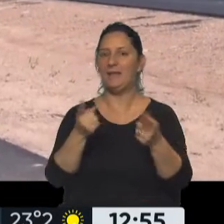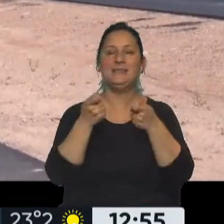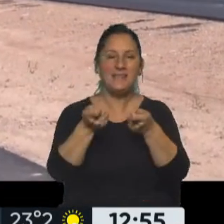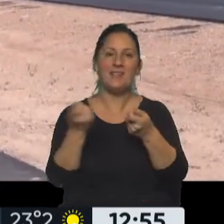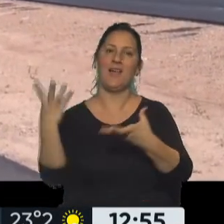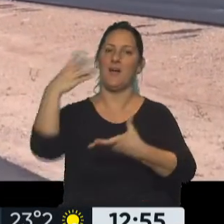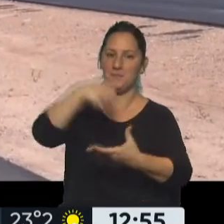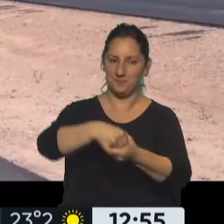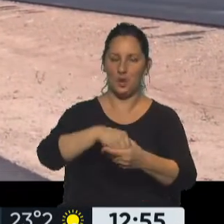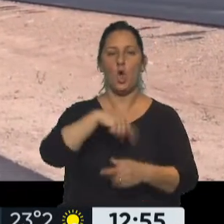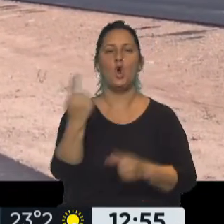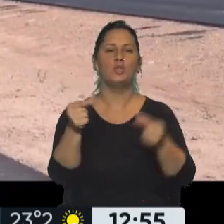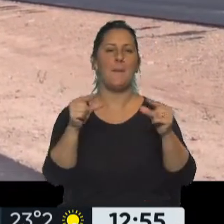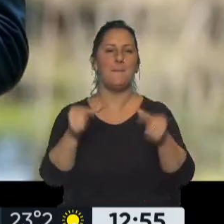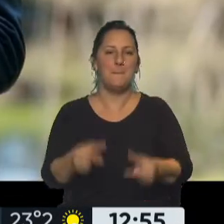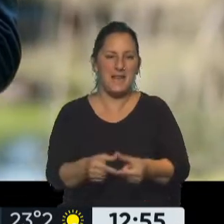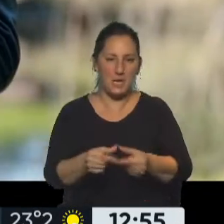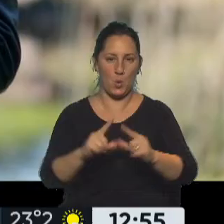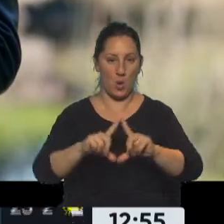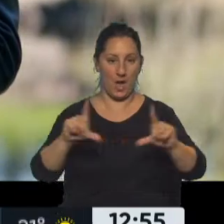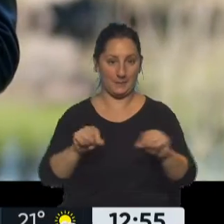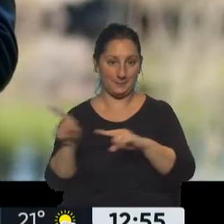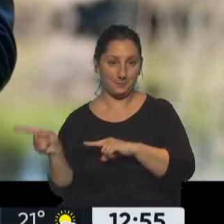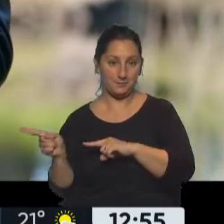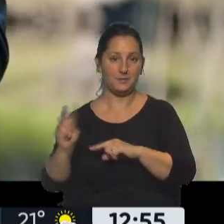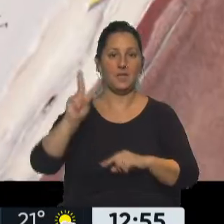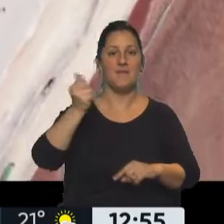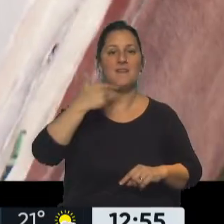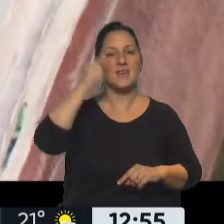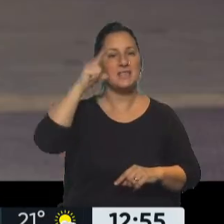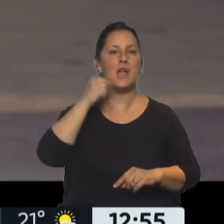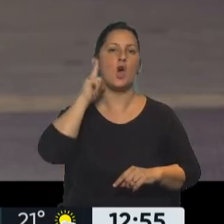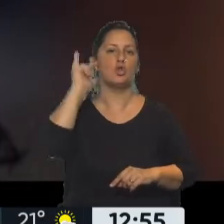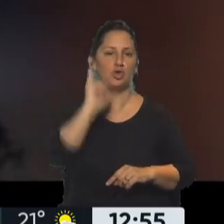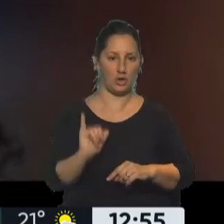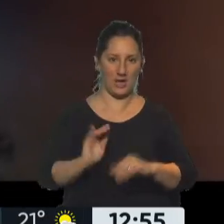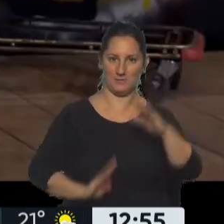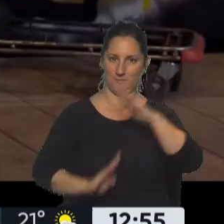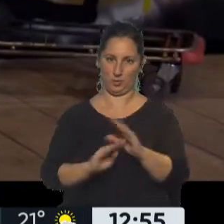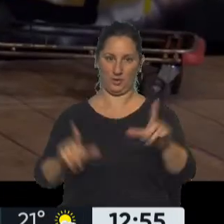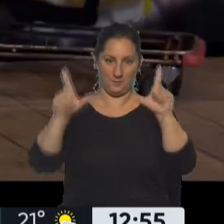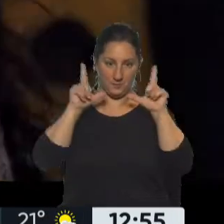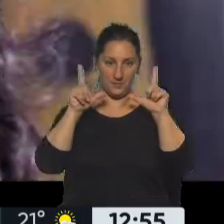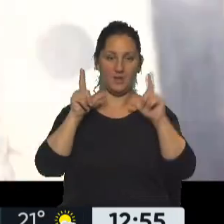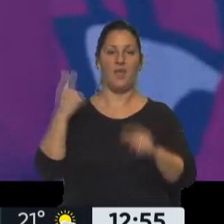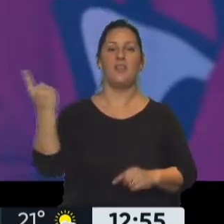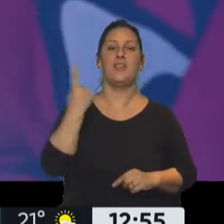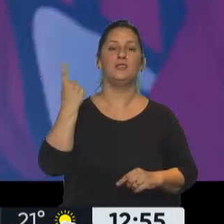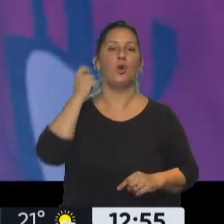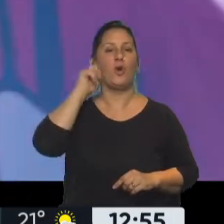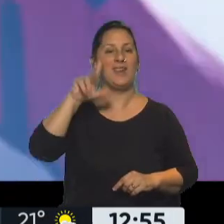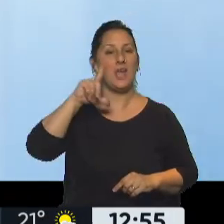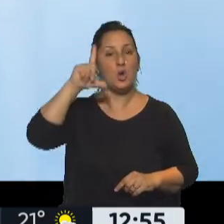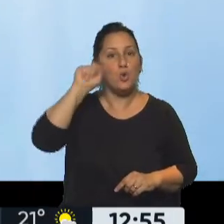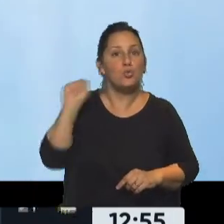inclusión existir me voy con esta película con Vanessa González en el protagónico para una ya que Gabriel griego tomó